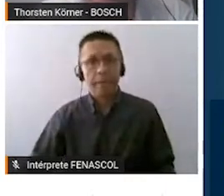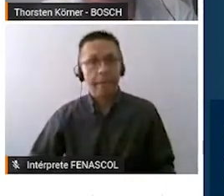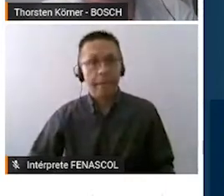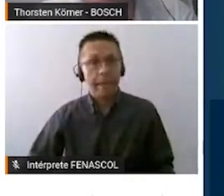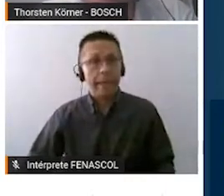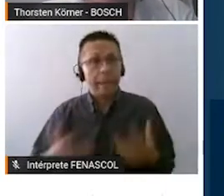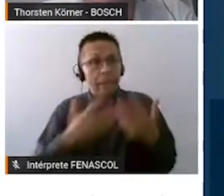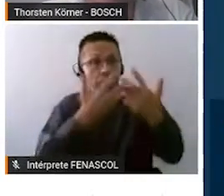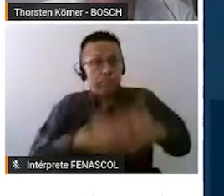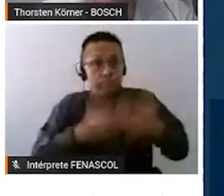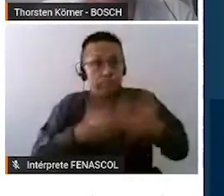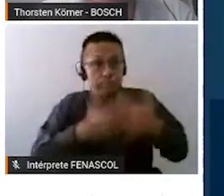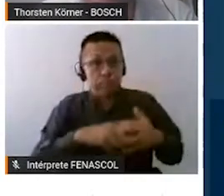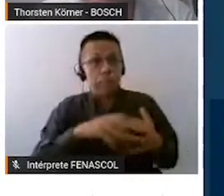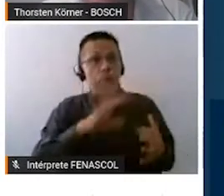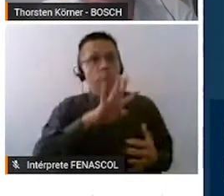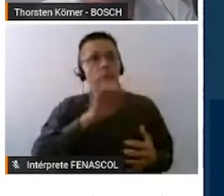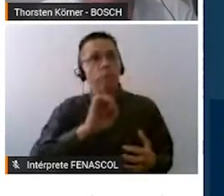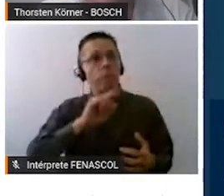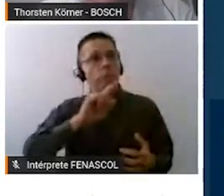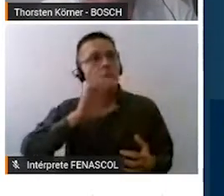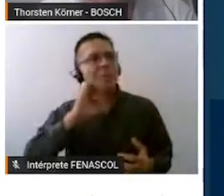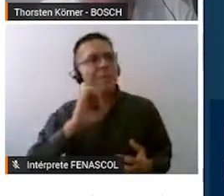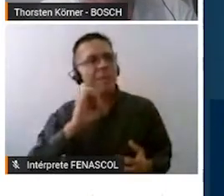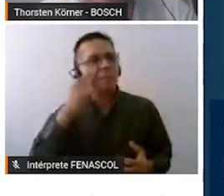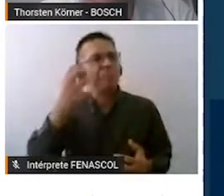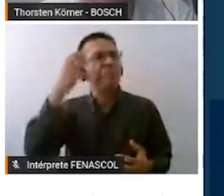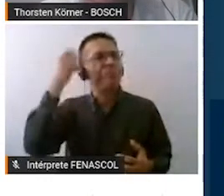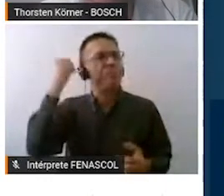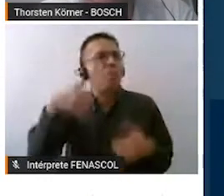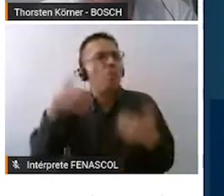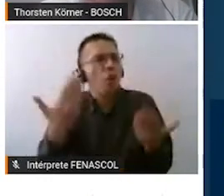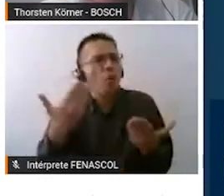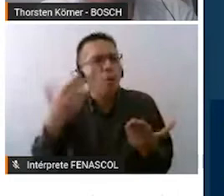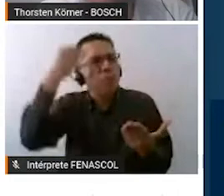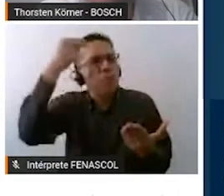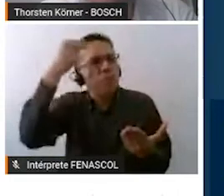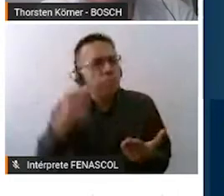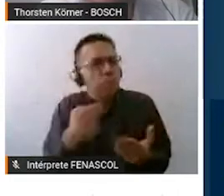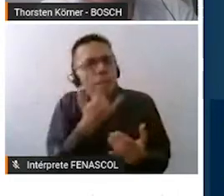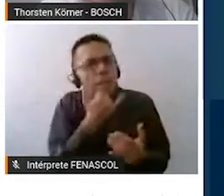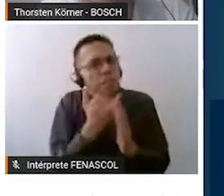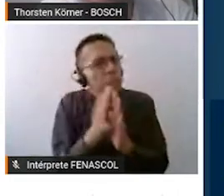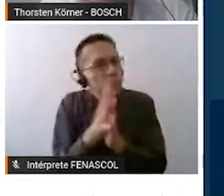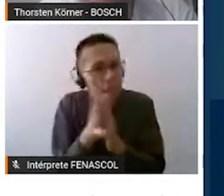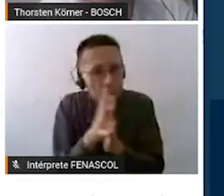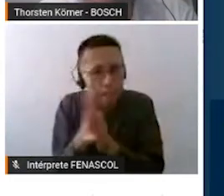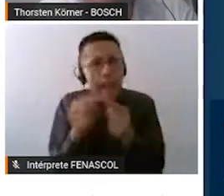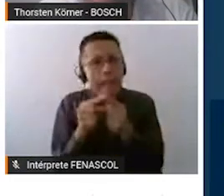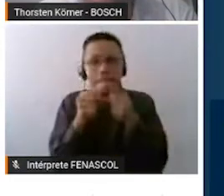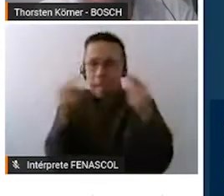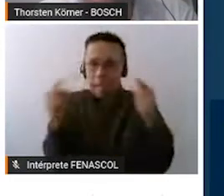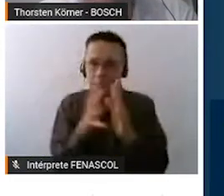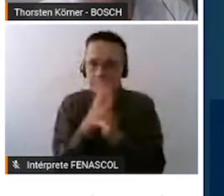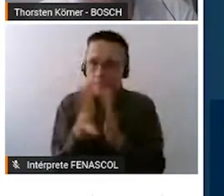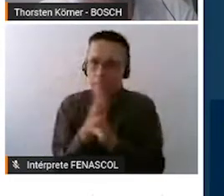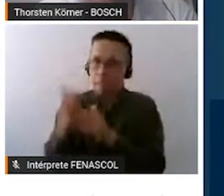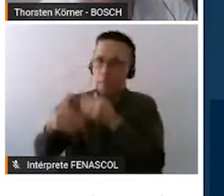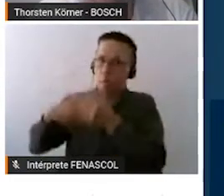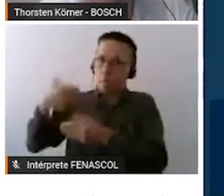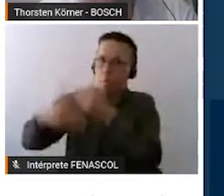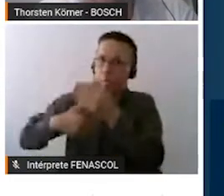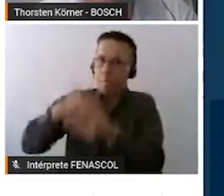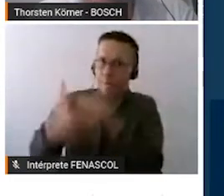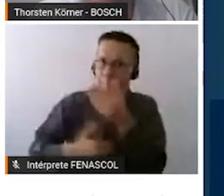4.0 y me atrevo a explayarme un poco más en relación a cómo ha ido cambiando también el término